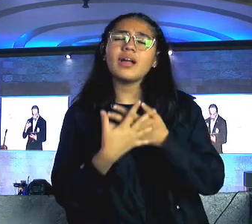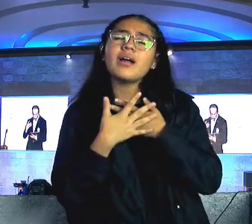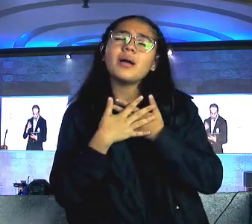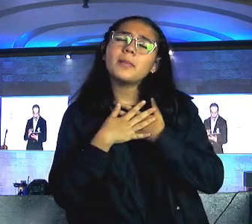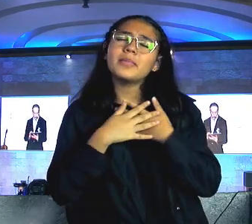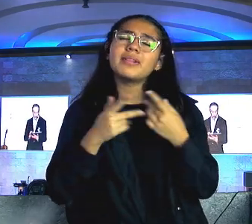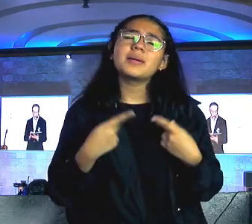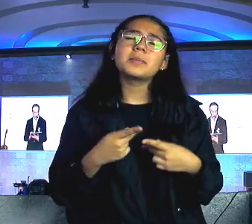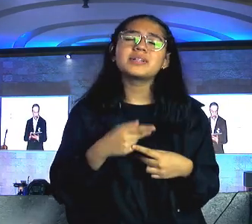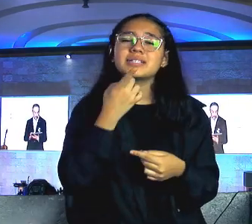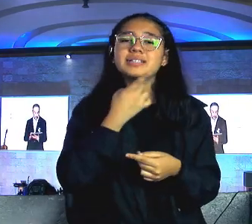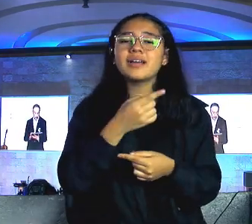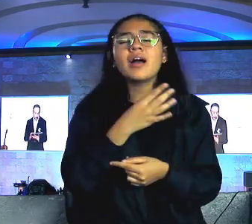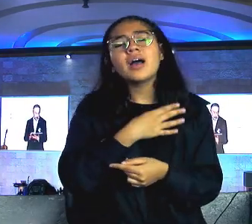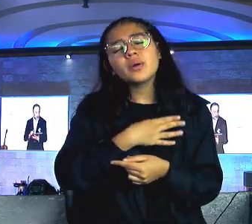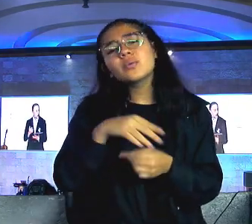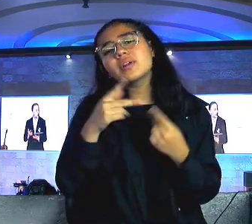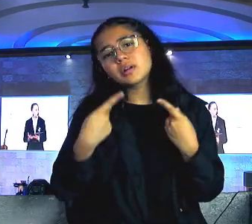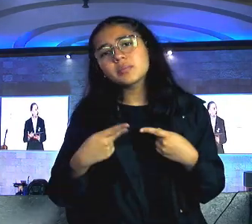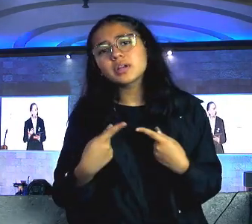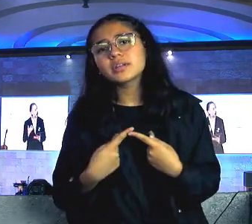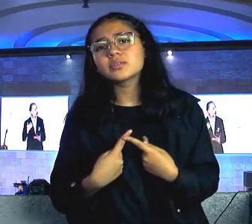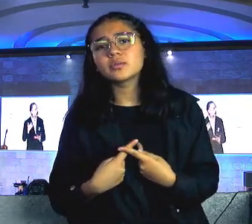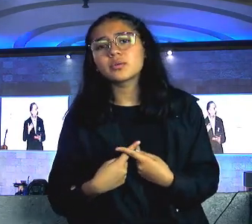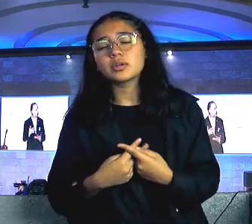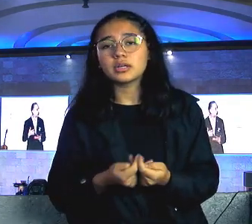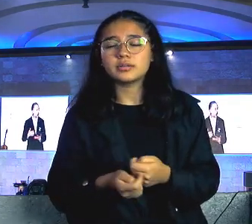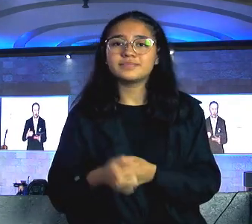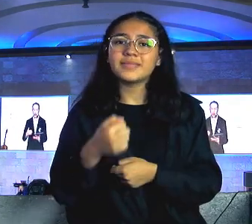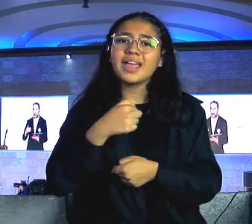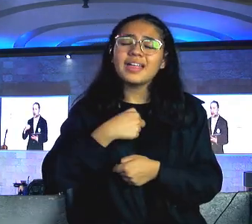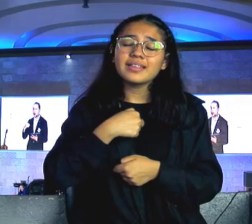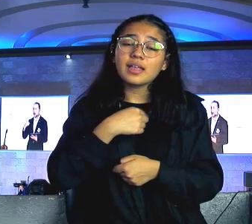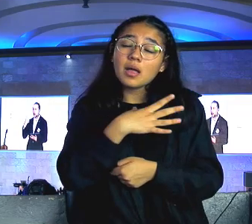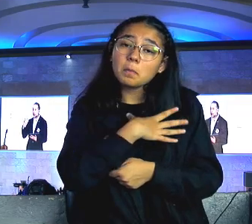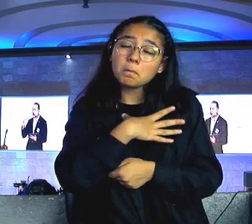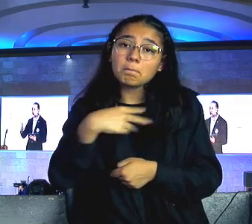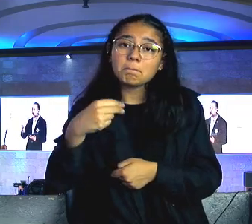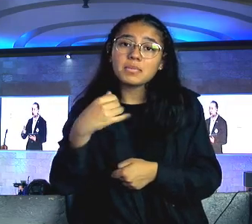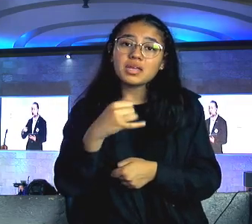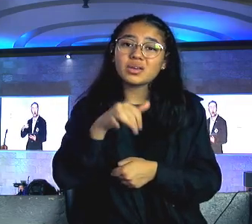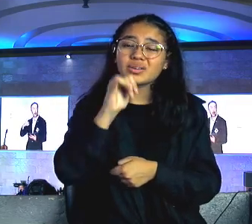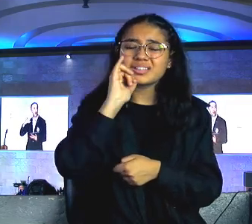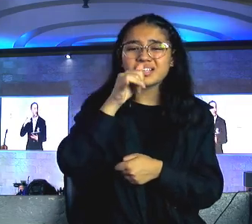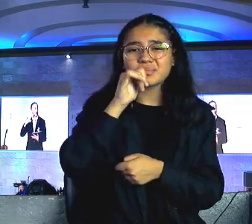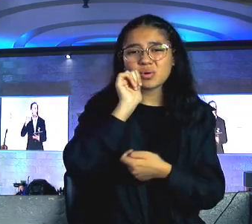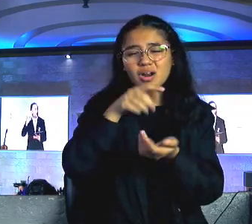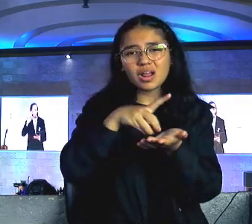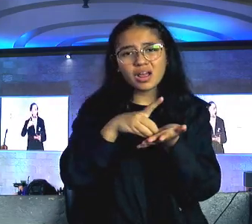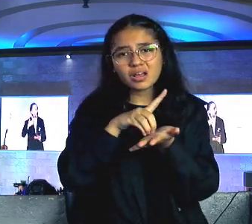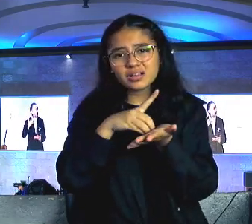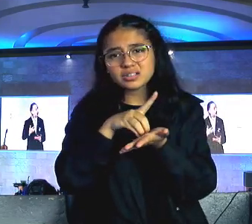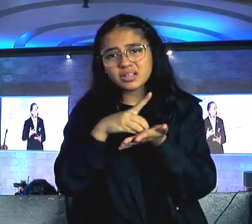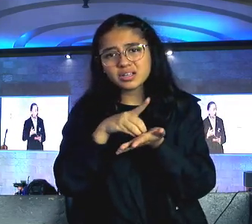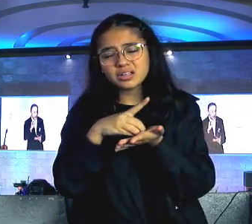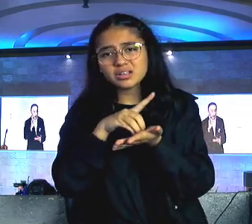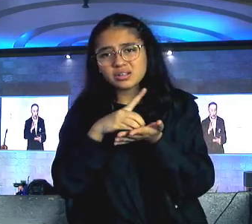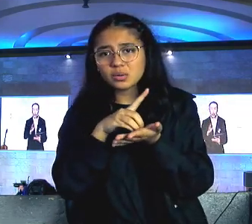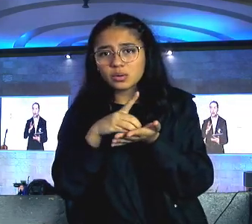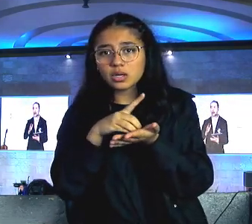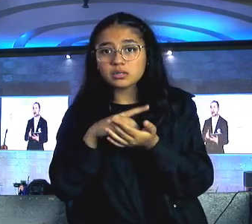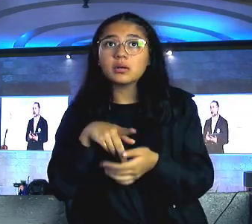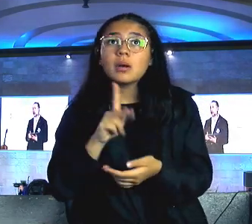buena persona. Hermano, es que mi hijo se emborracha y consume drogas, etcétera, etcétera, pero es